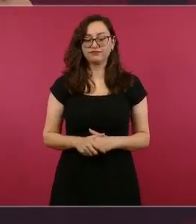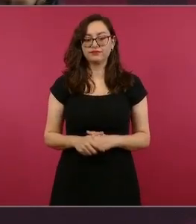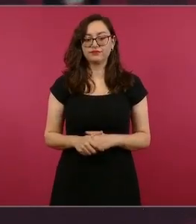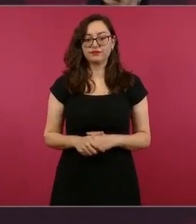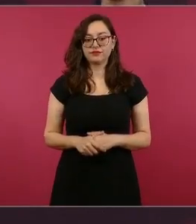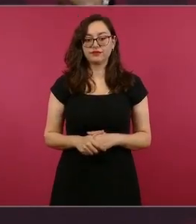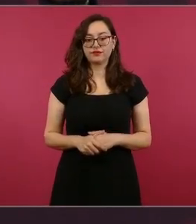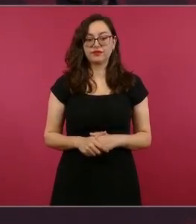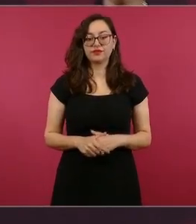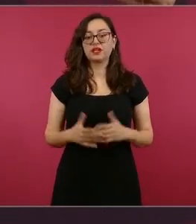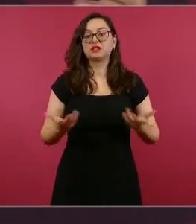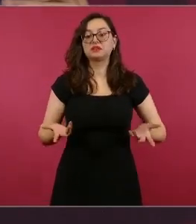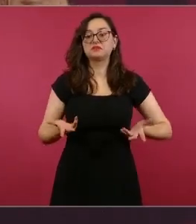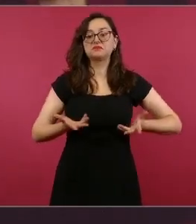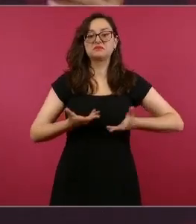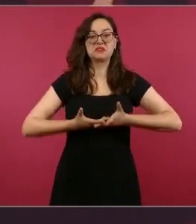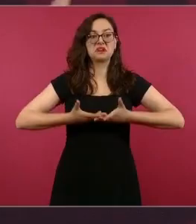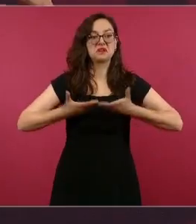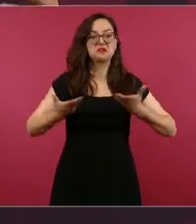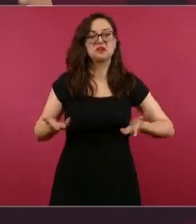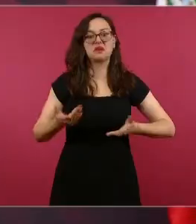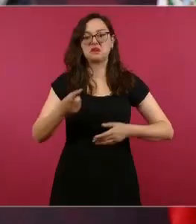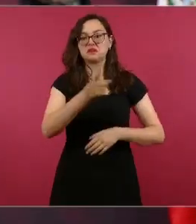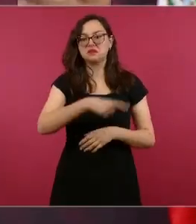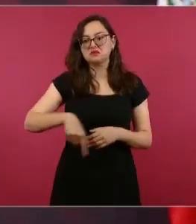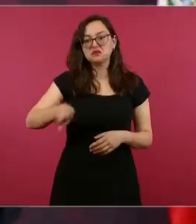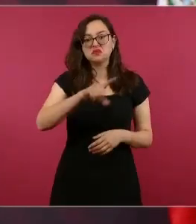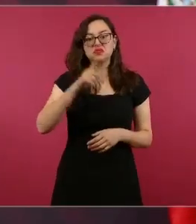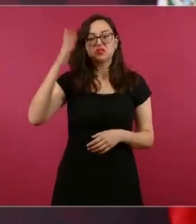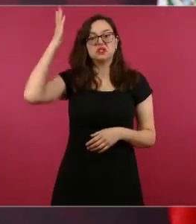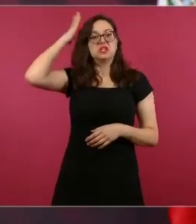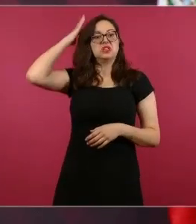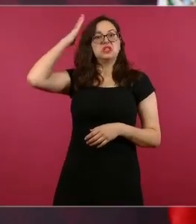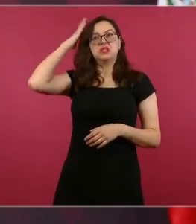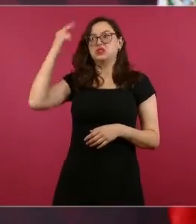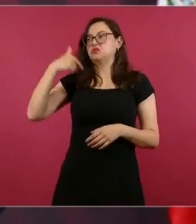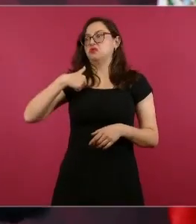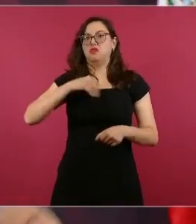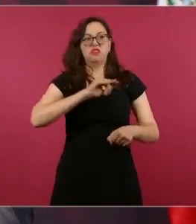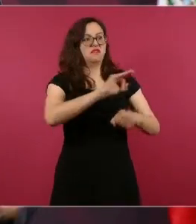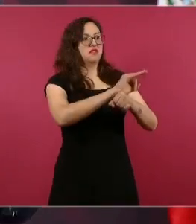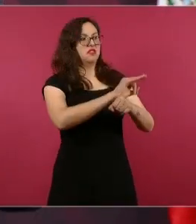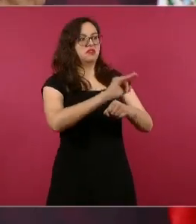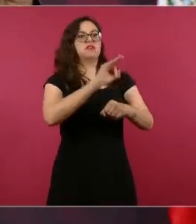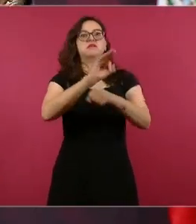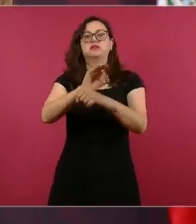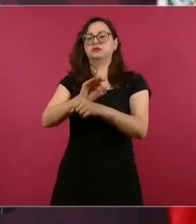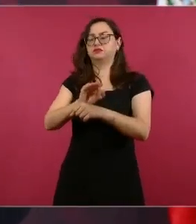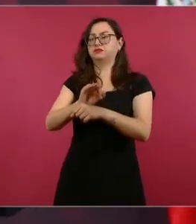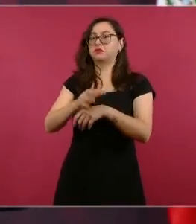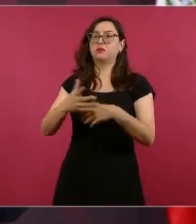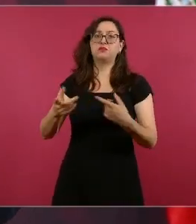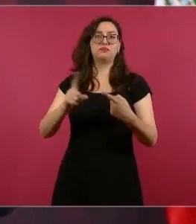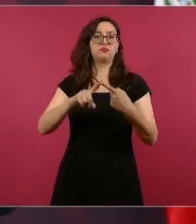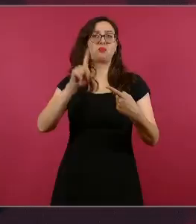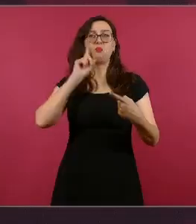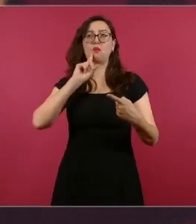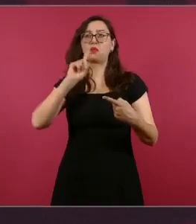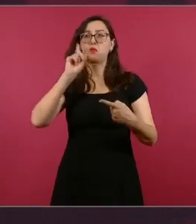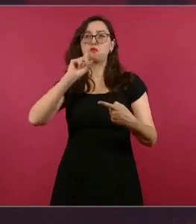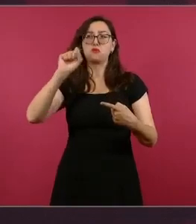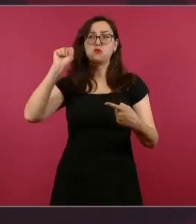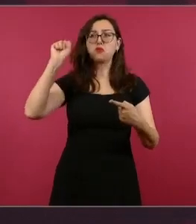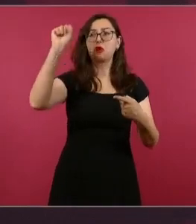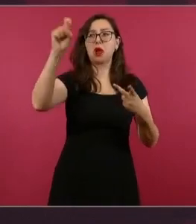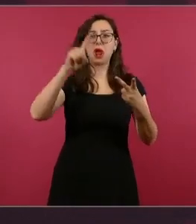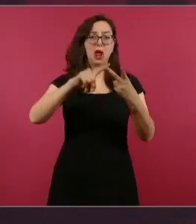se convierten en líderes, ¿no?, de todas las causas, son feministas, son defensores de derechos